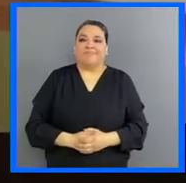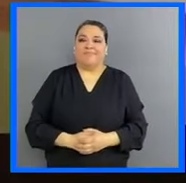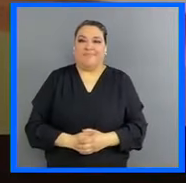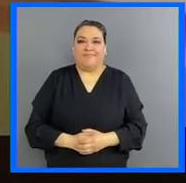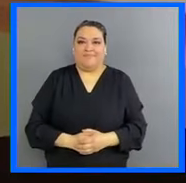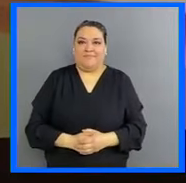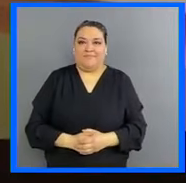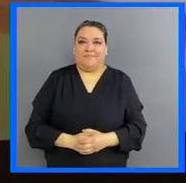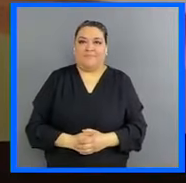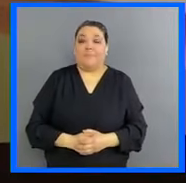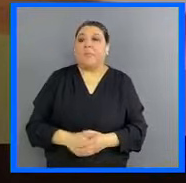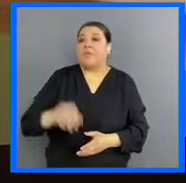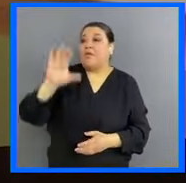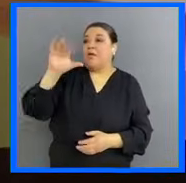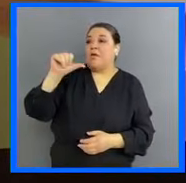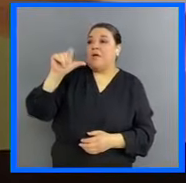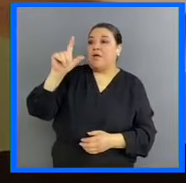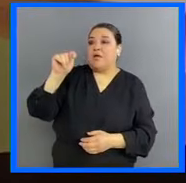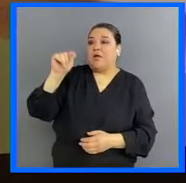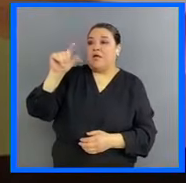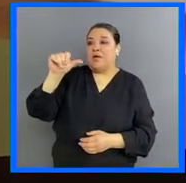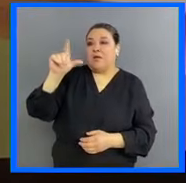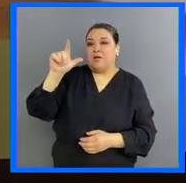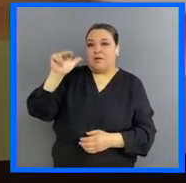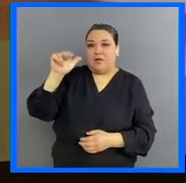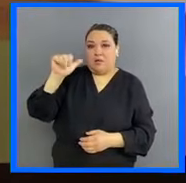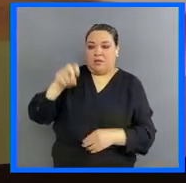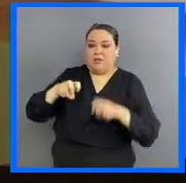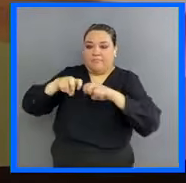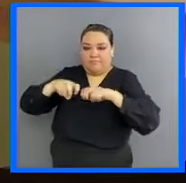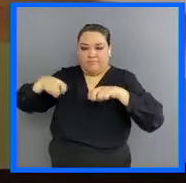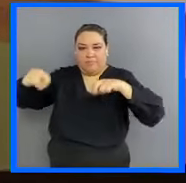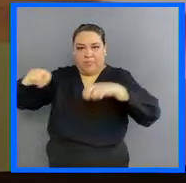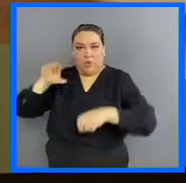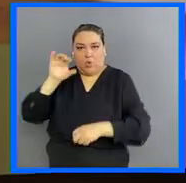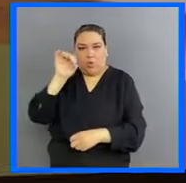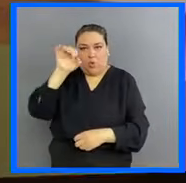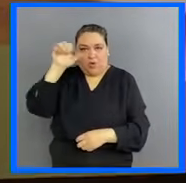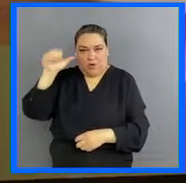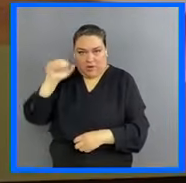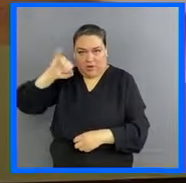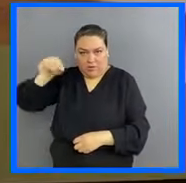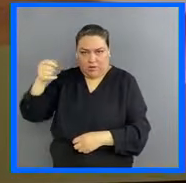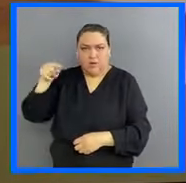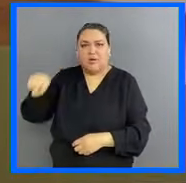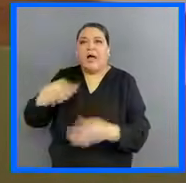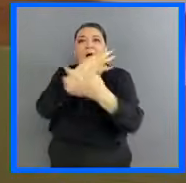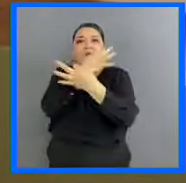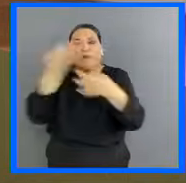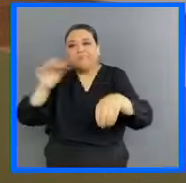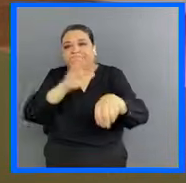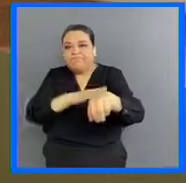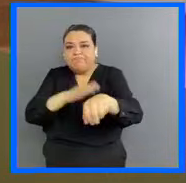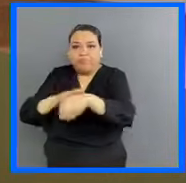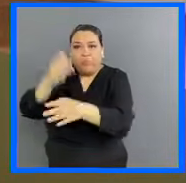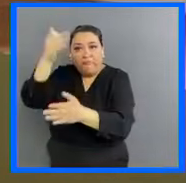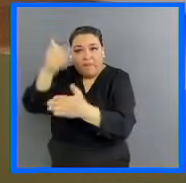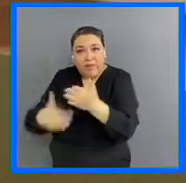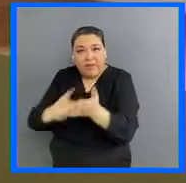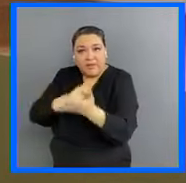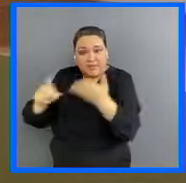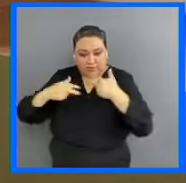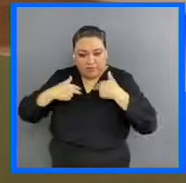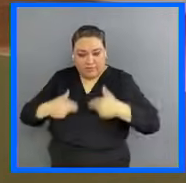Catalina Ramírez, integrante del Pleno del órgano de Administración Judicial, instó a dirigir la mirada hacia los derechos humanos y la